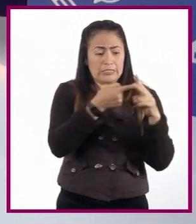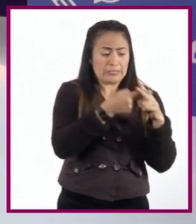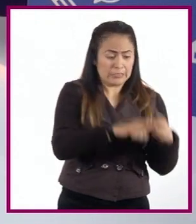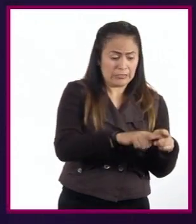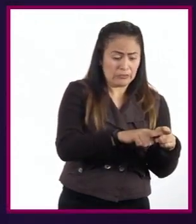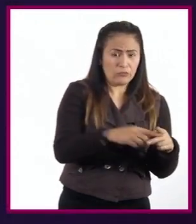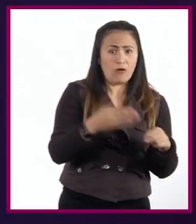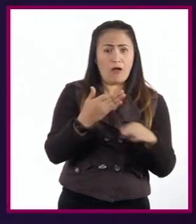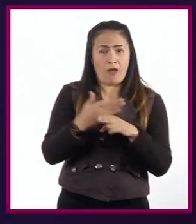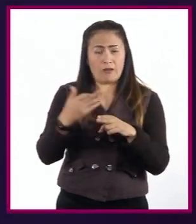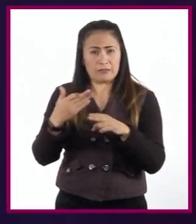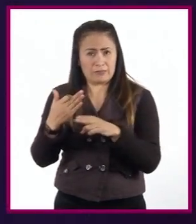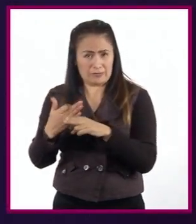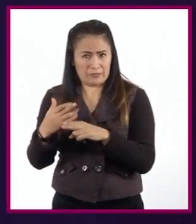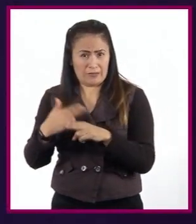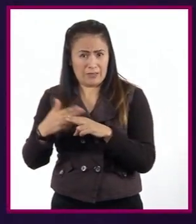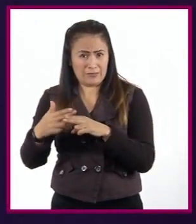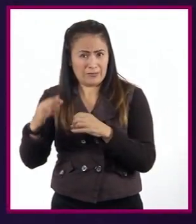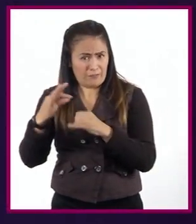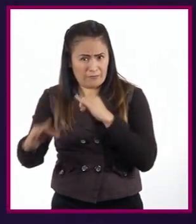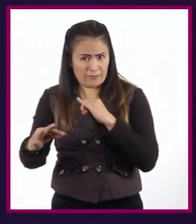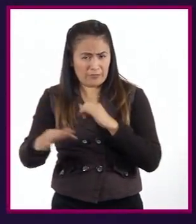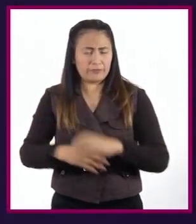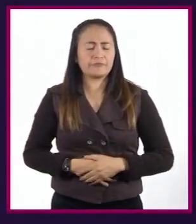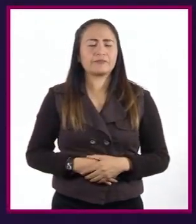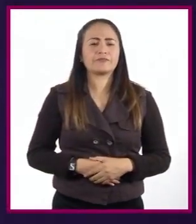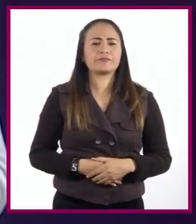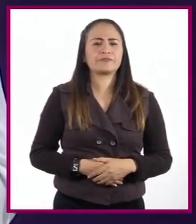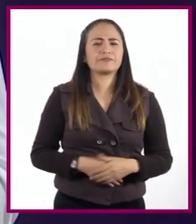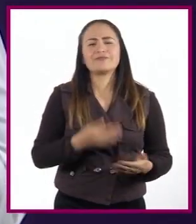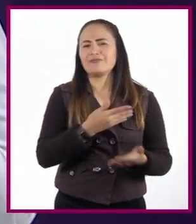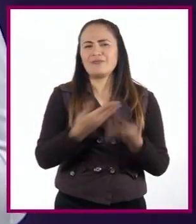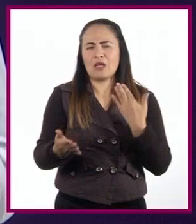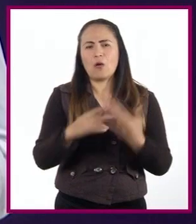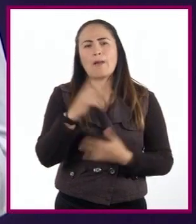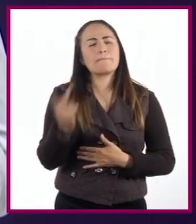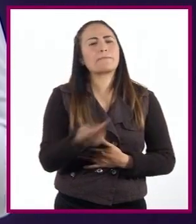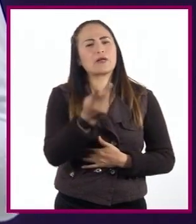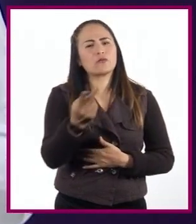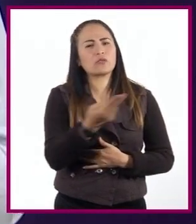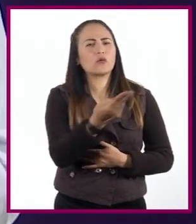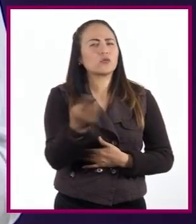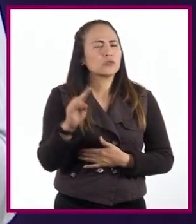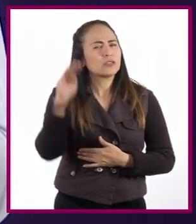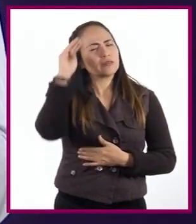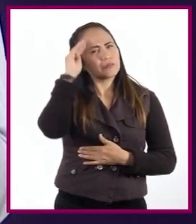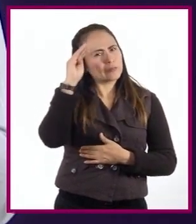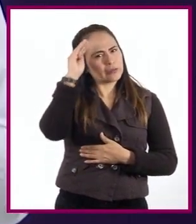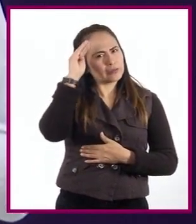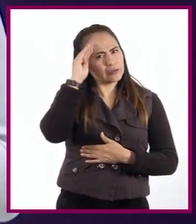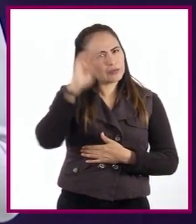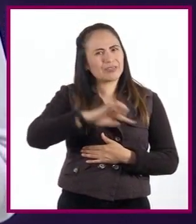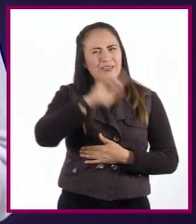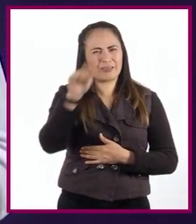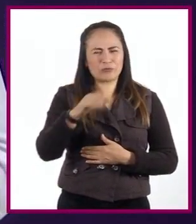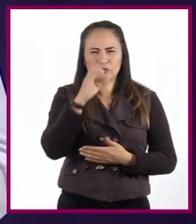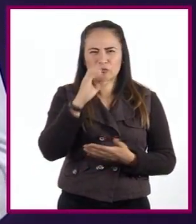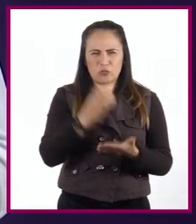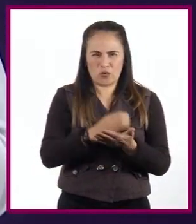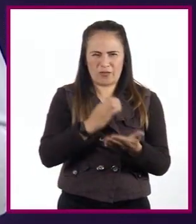fin. Ahora les hago la siguiente pregunta para que ustedes la reflexionen y la respondan en su libreta de